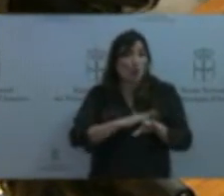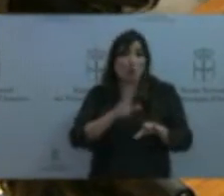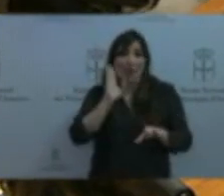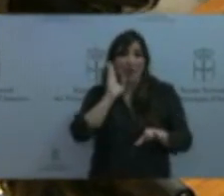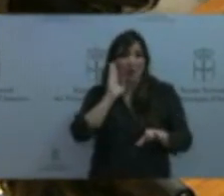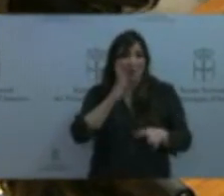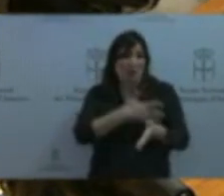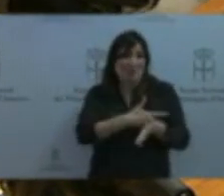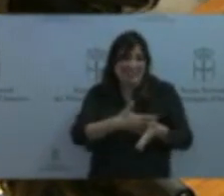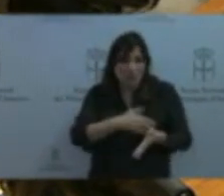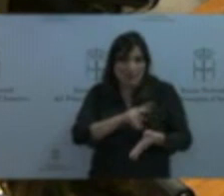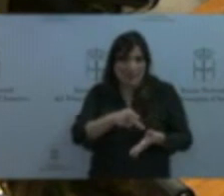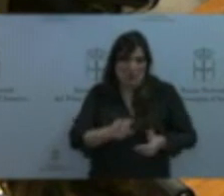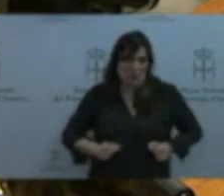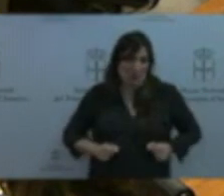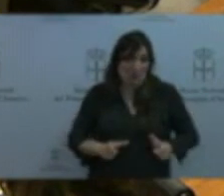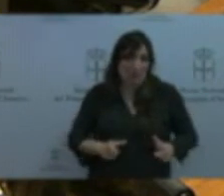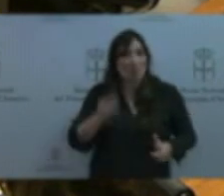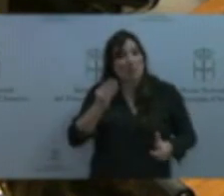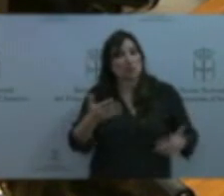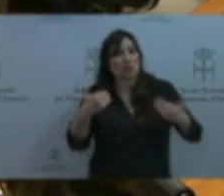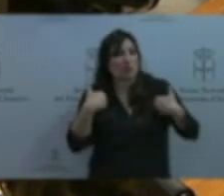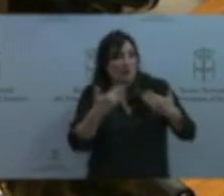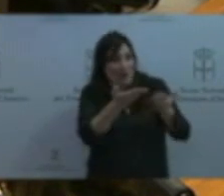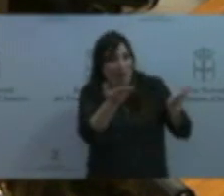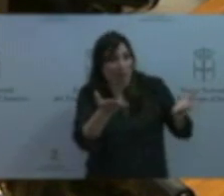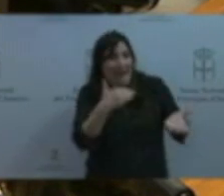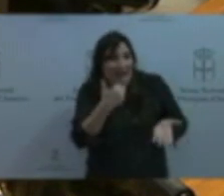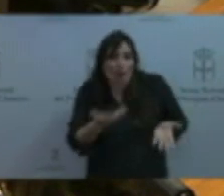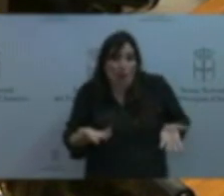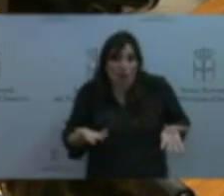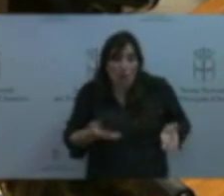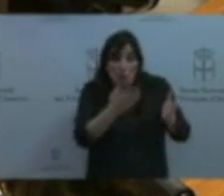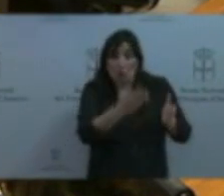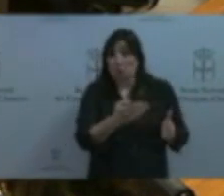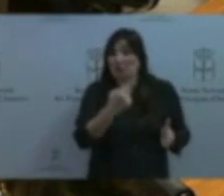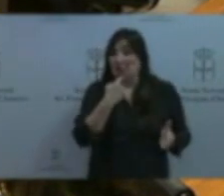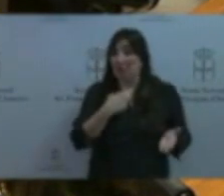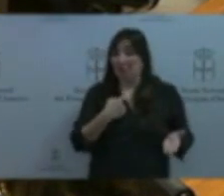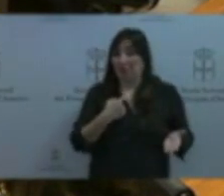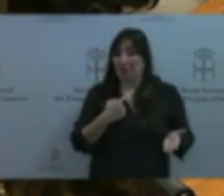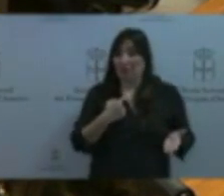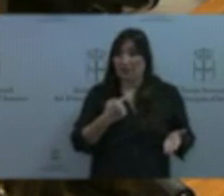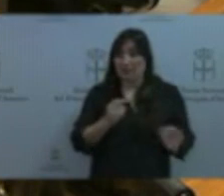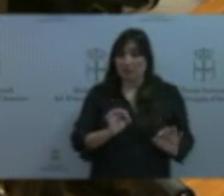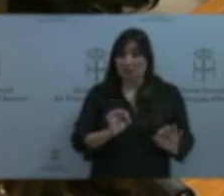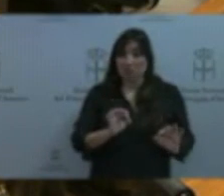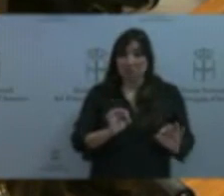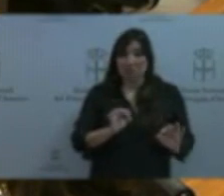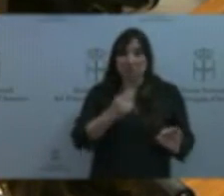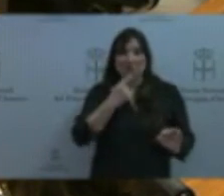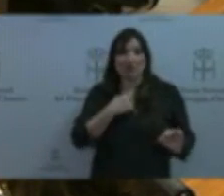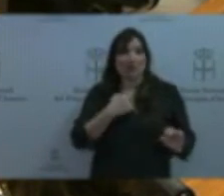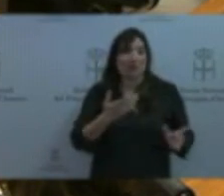yo creo que tendrán que tener ustedes. Usted me dice ahora mismo de forma lacónica, supongo que la andanada va a